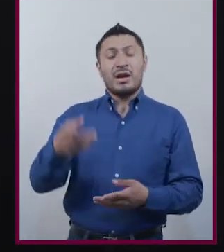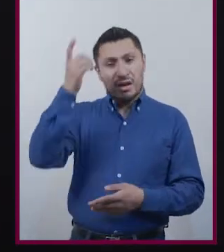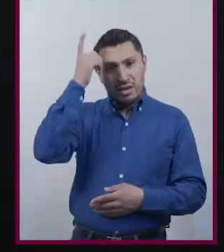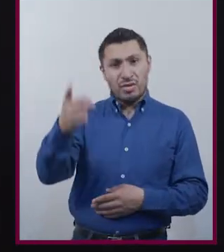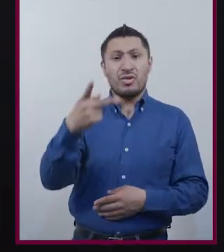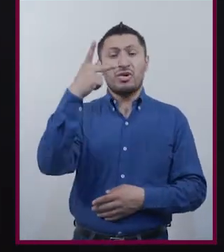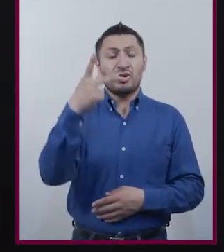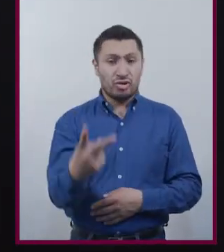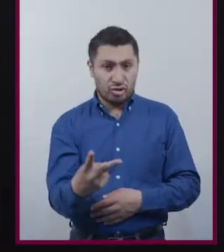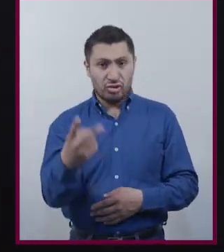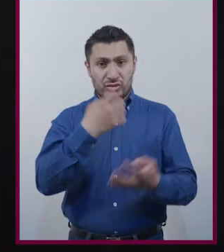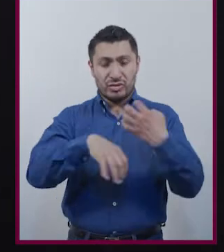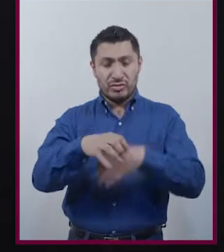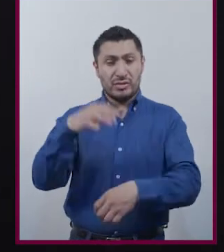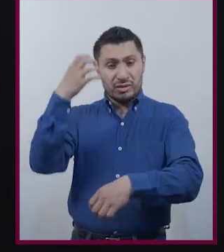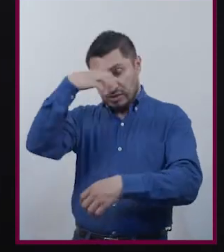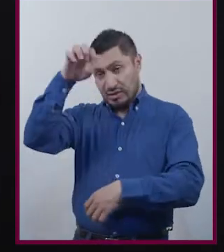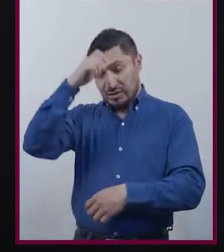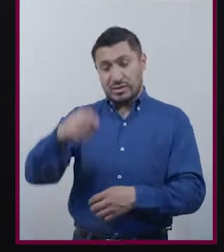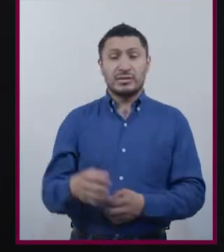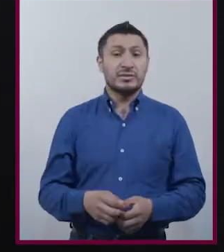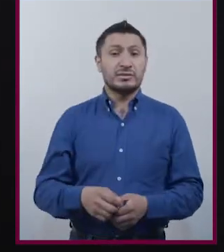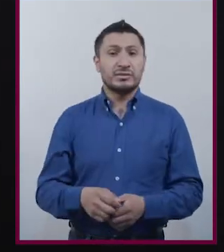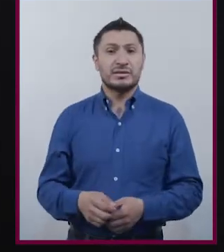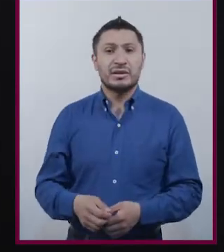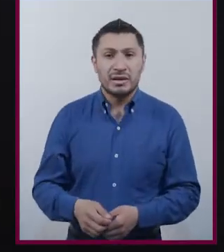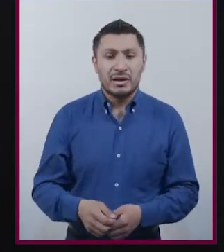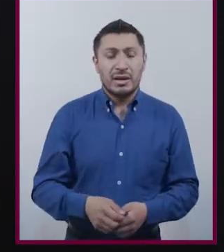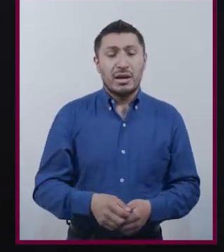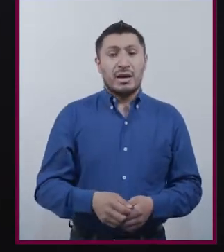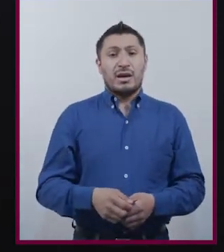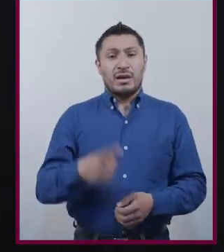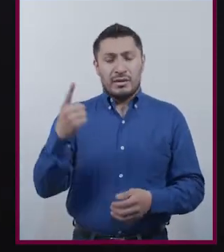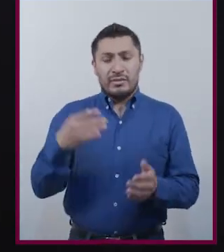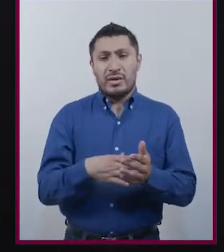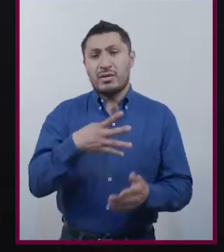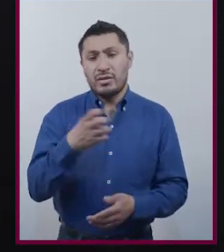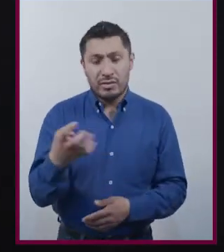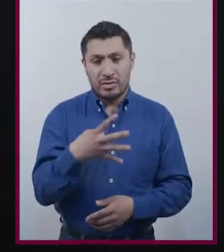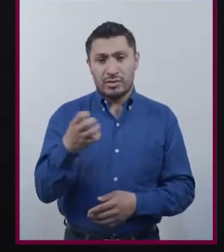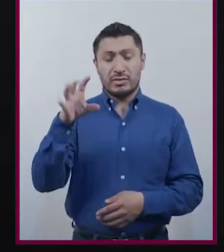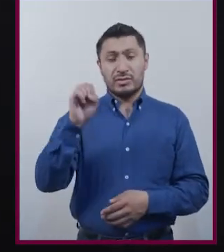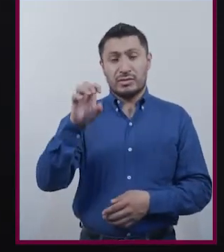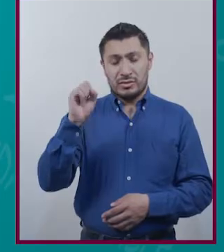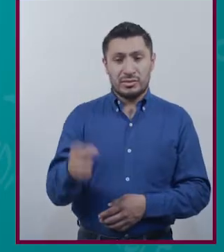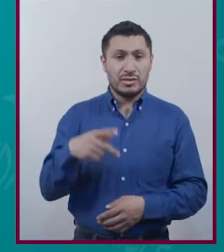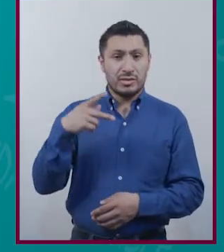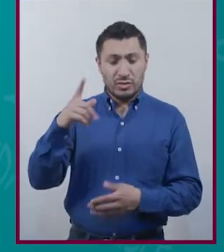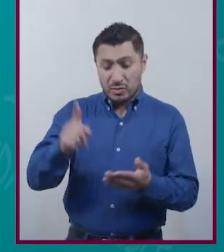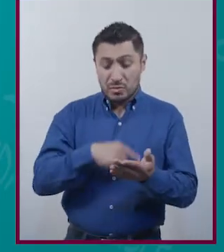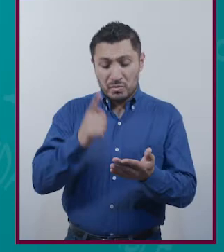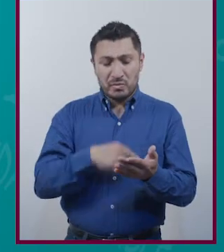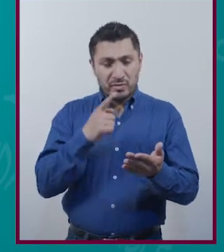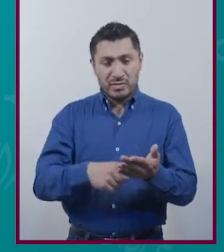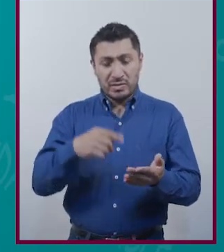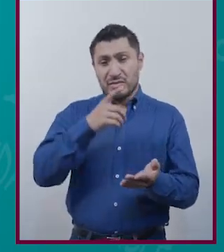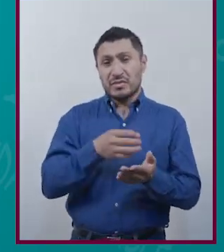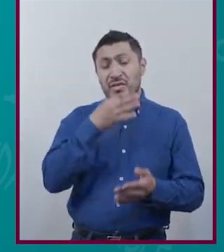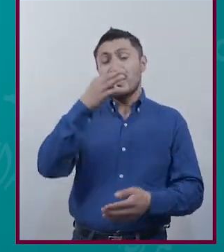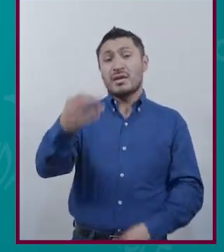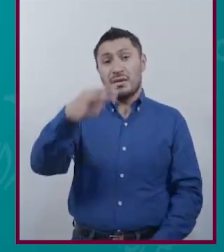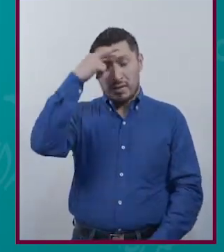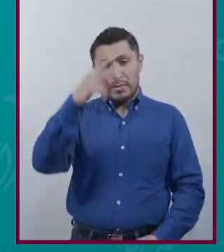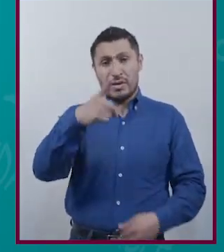2 transnacionales extranjeras. Para la década de los 60, según la revista The World's Telephone, México ocupó el